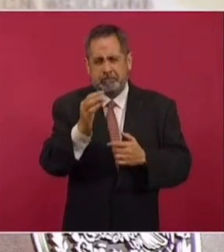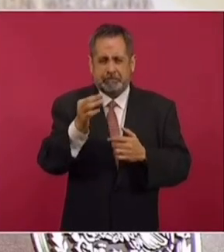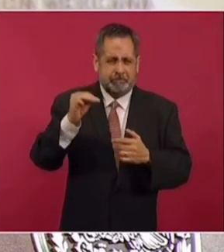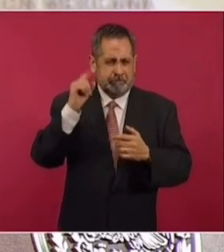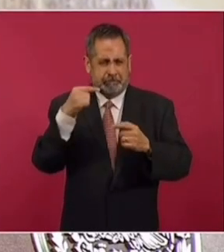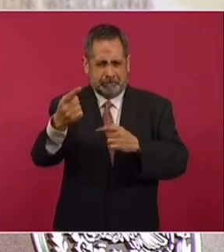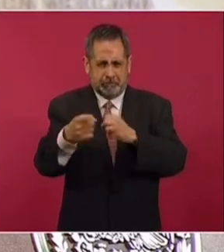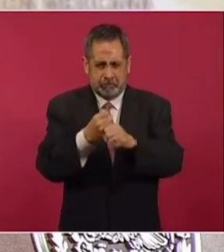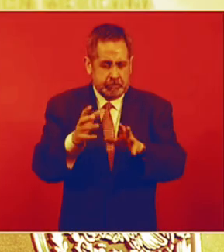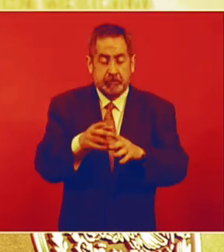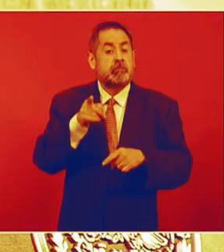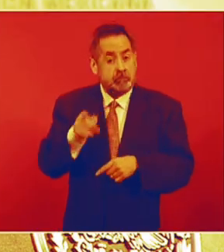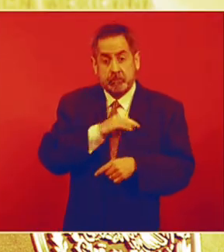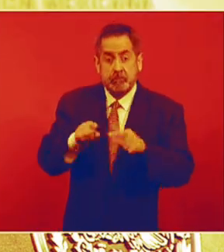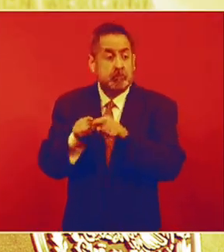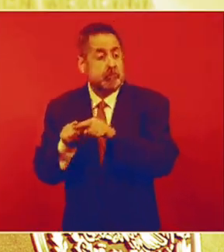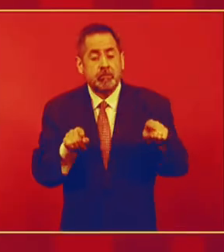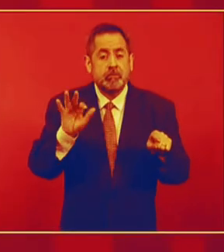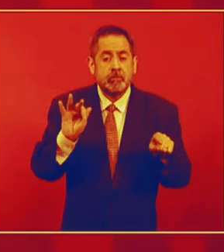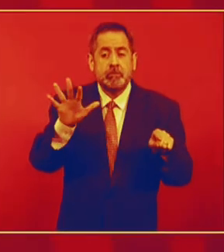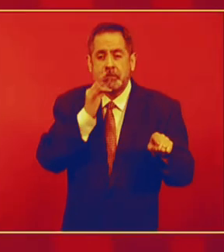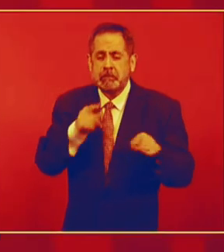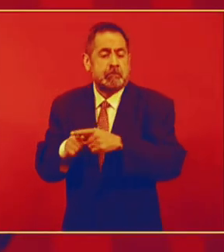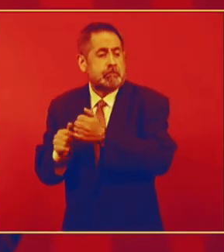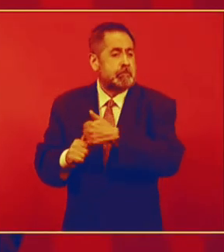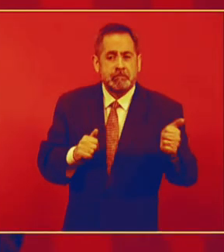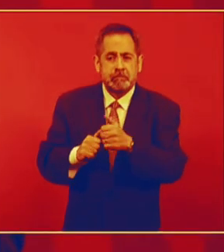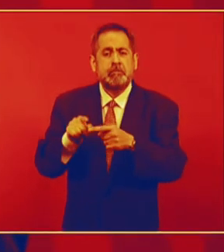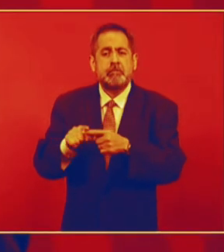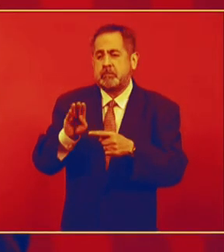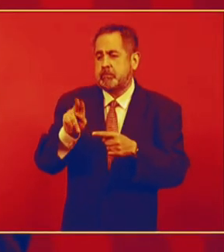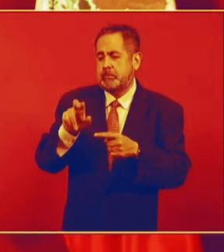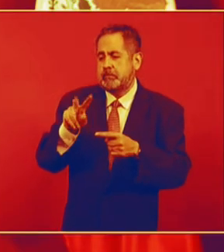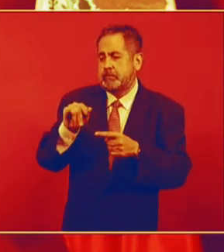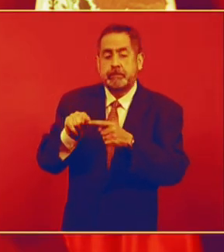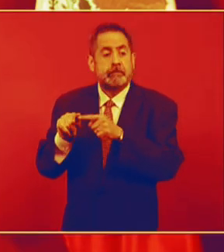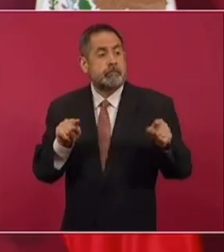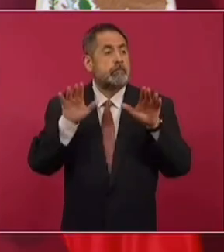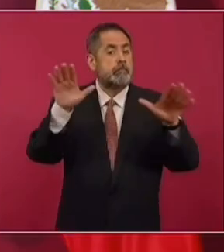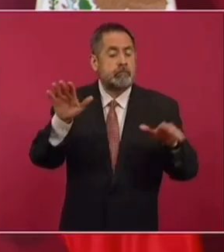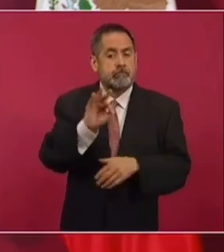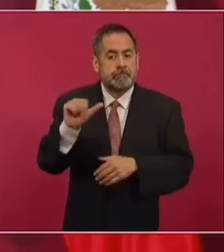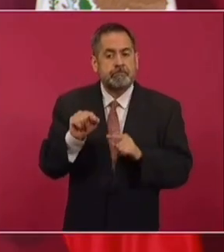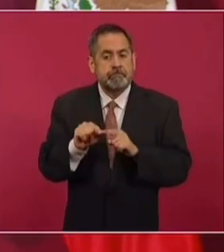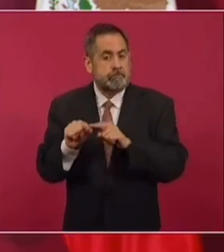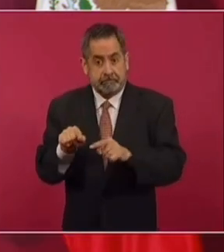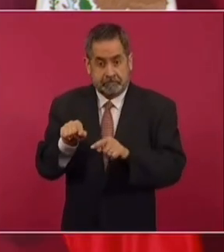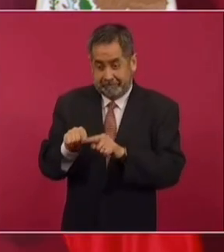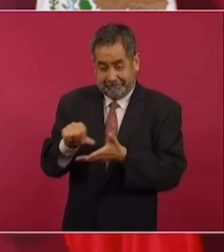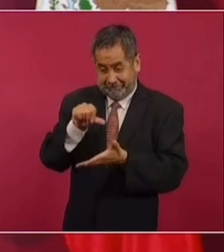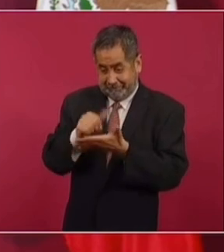del año próximo pero se van a poder hacer 45 minutos desde buenavista al arq